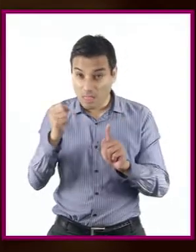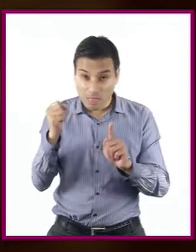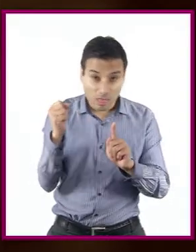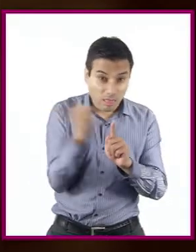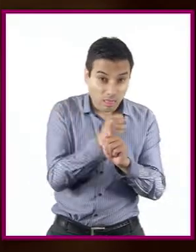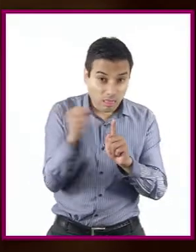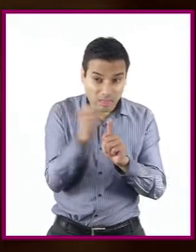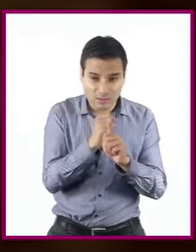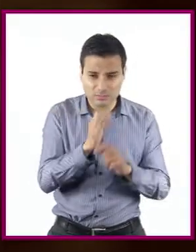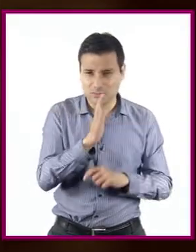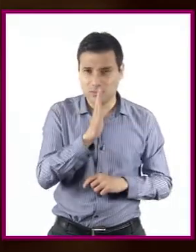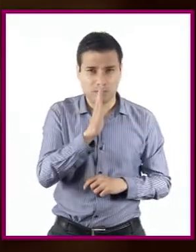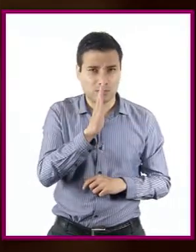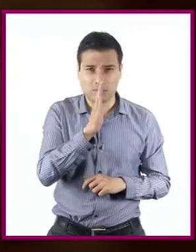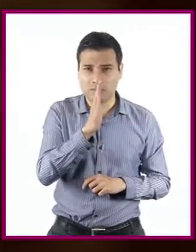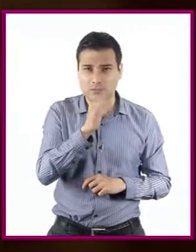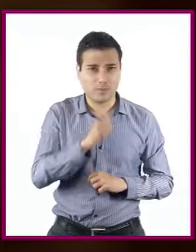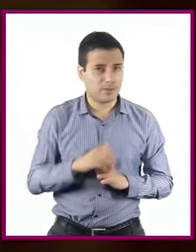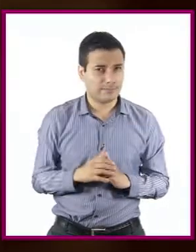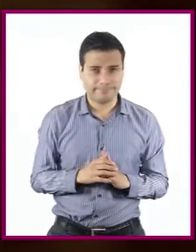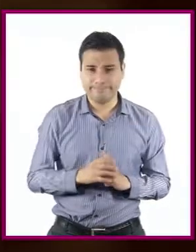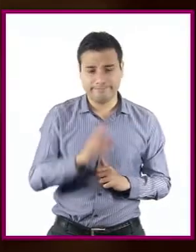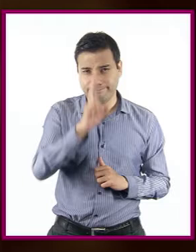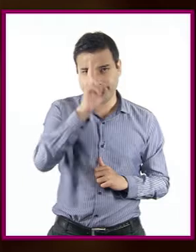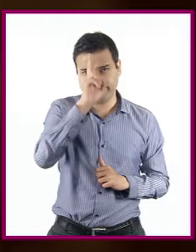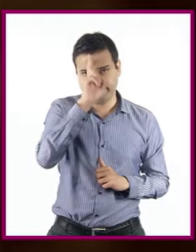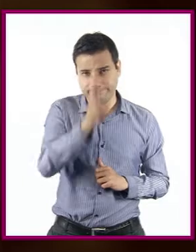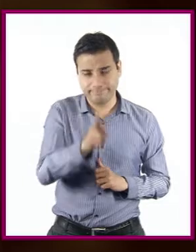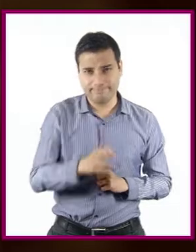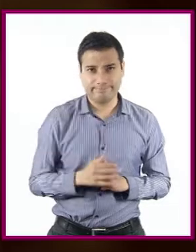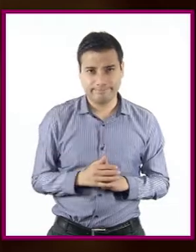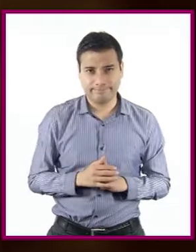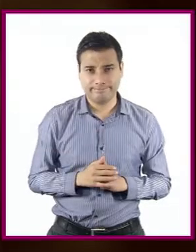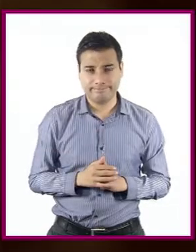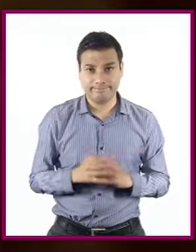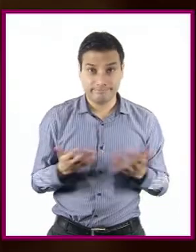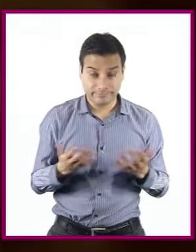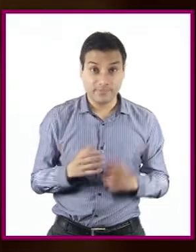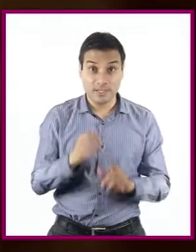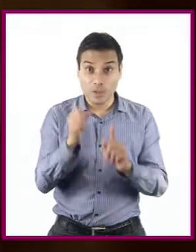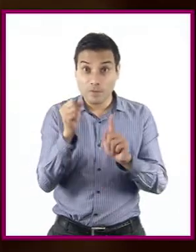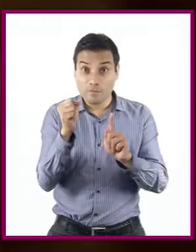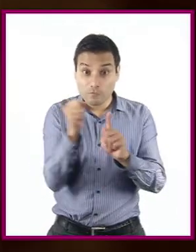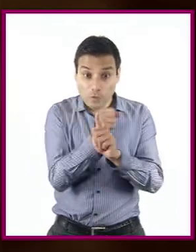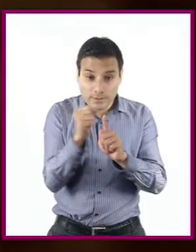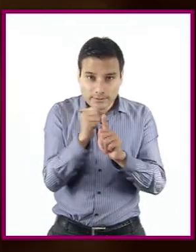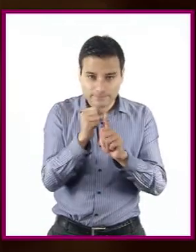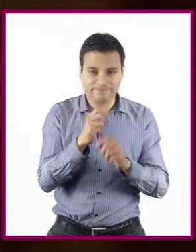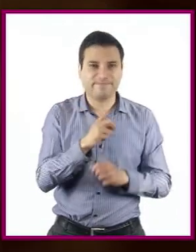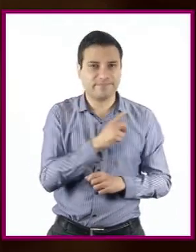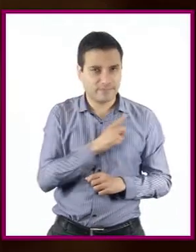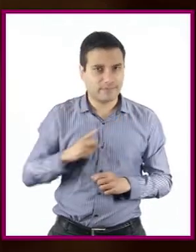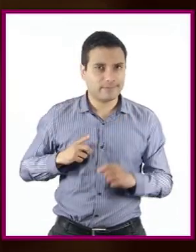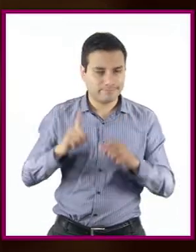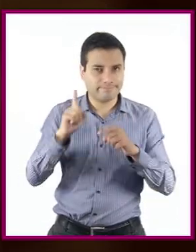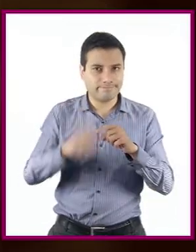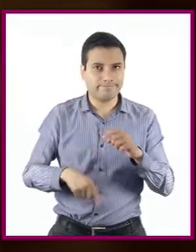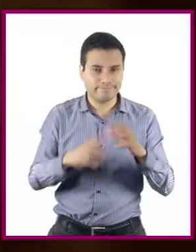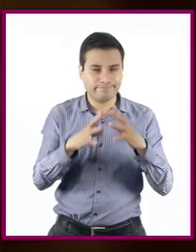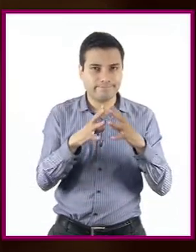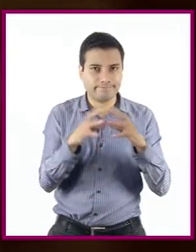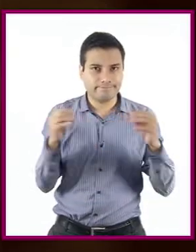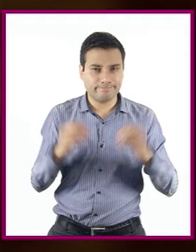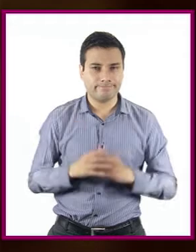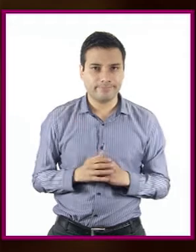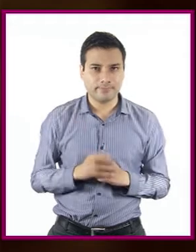reproducir formas de violencia en el ámbito virtual o fuera de este. La violencia no debería tener lugar en nuestras interacciones.